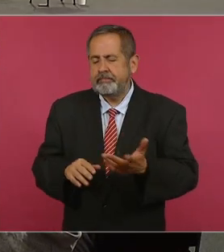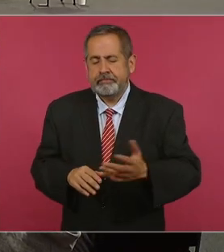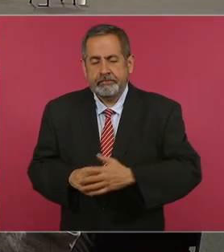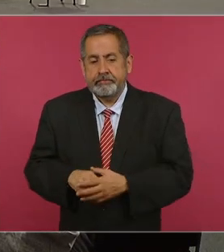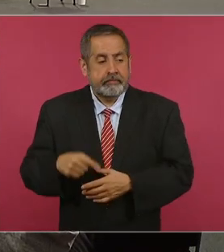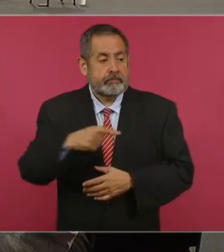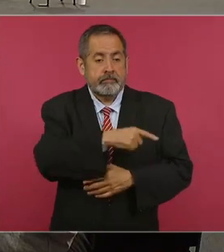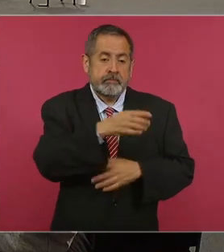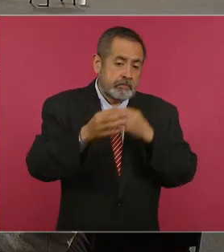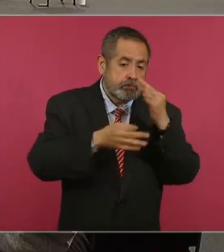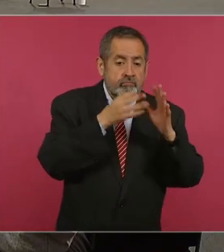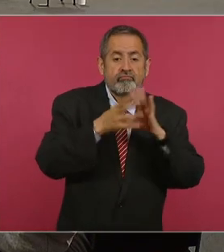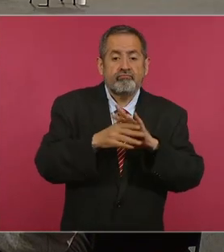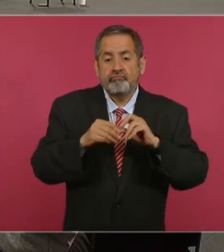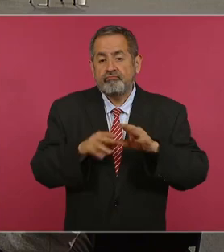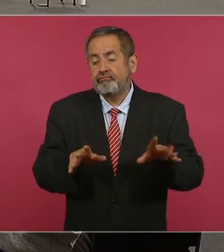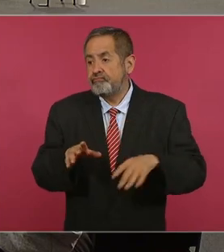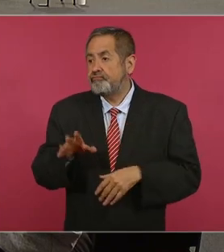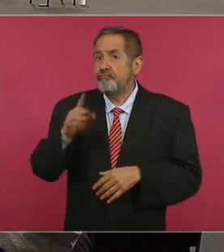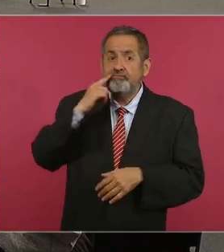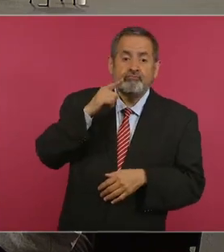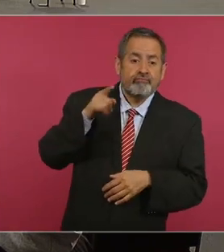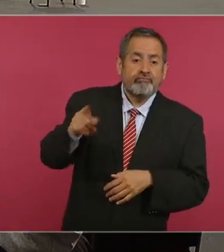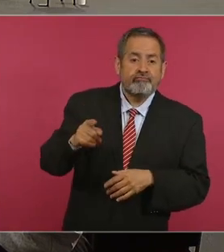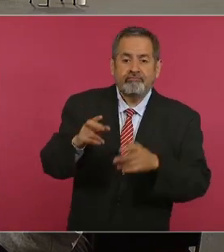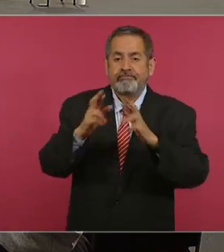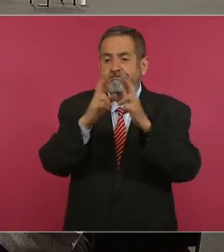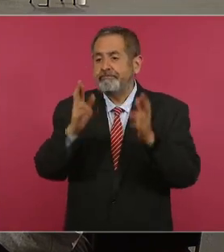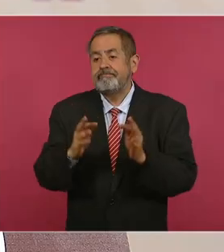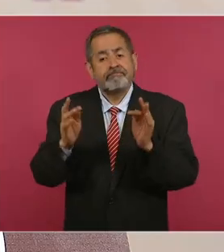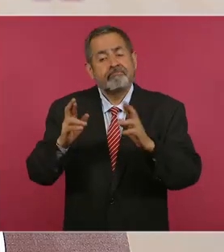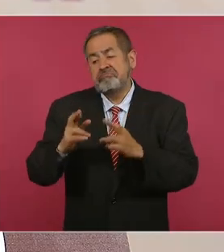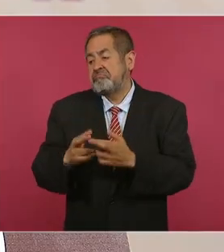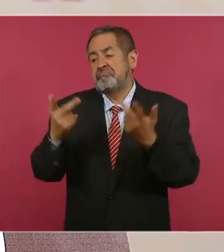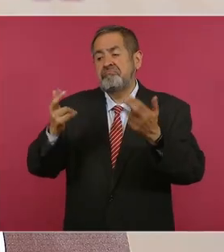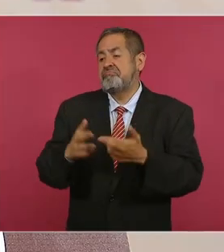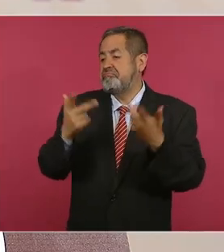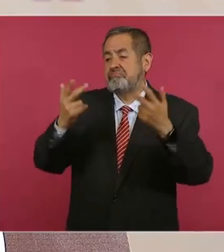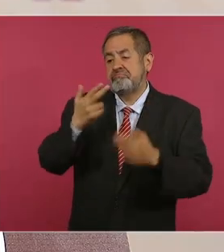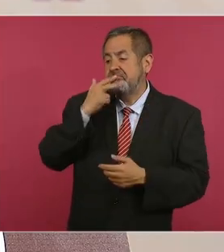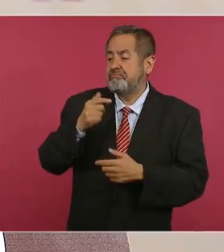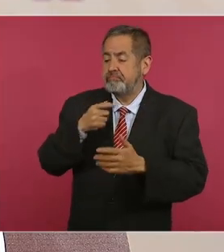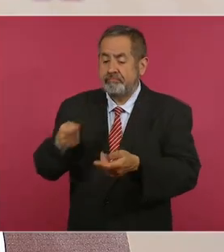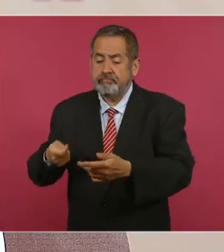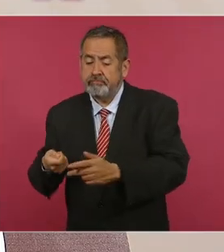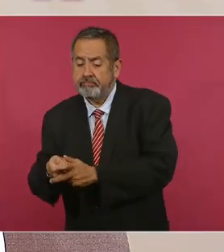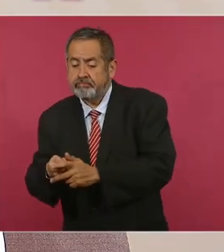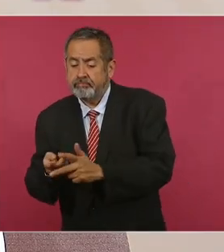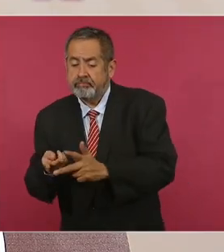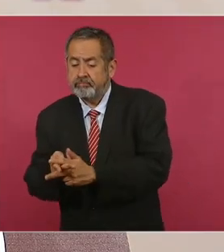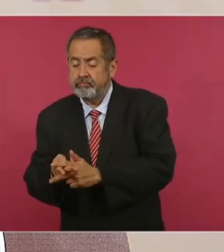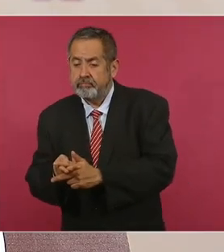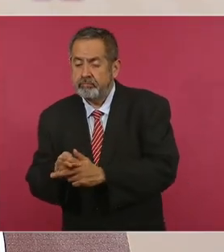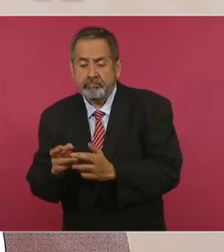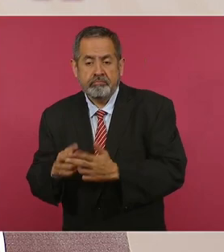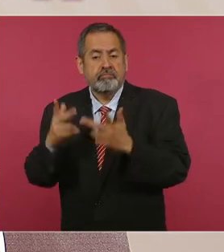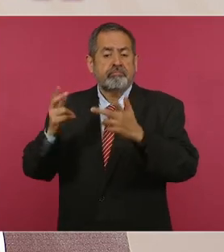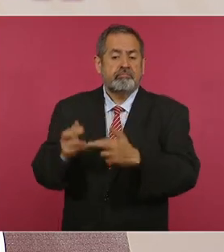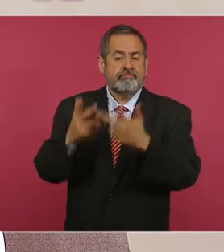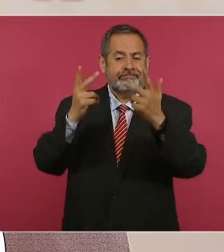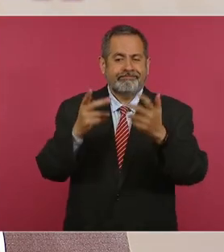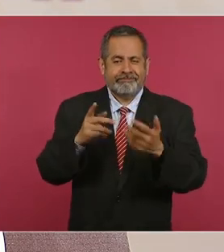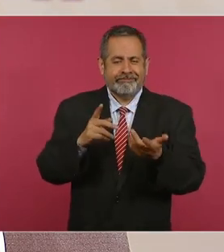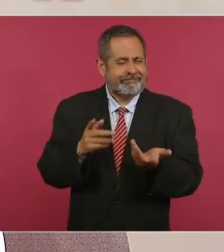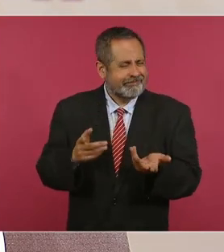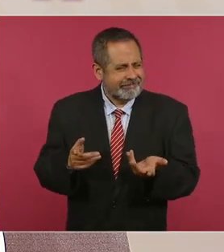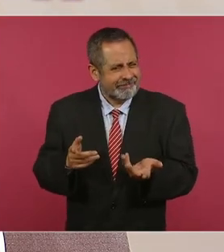que se mencionan descomposturas de ciertos aparatos electrodomésticos al conectarlos a la luz en Acapulco tras